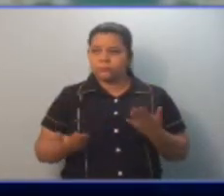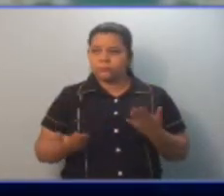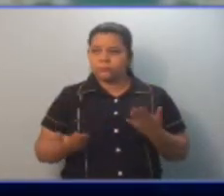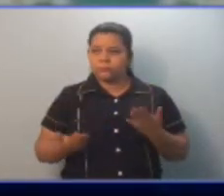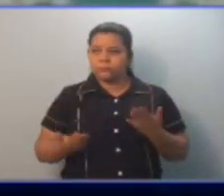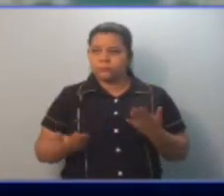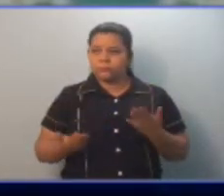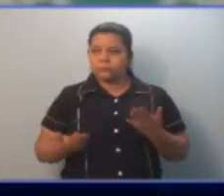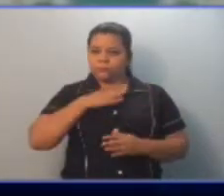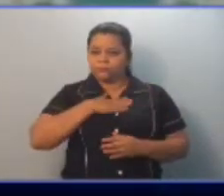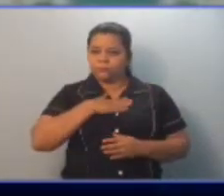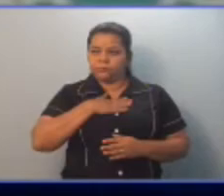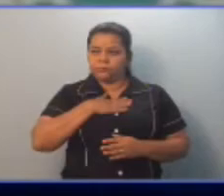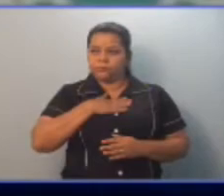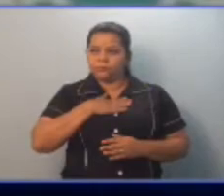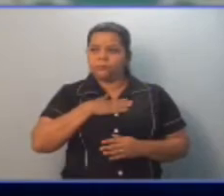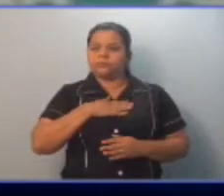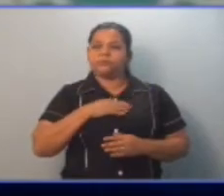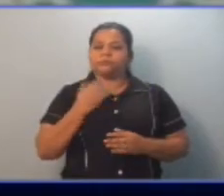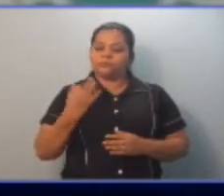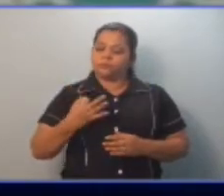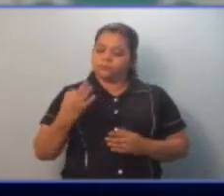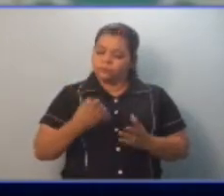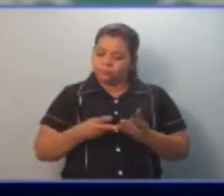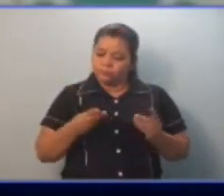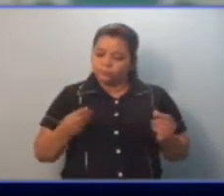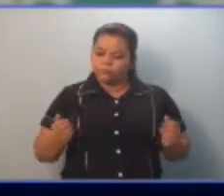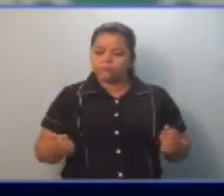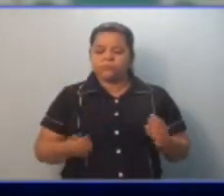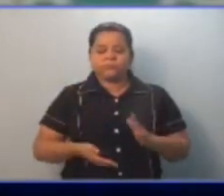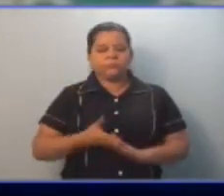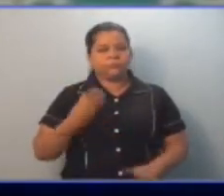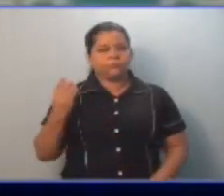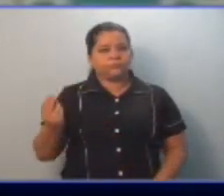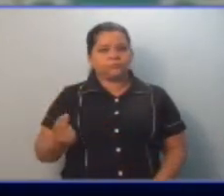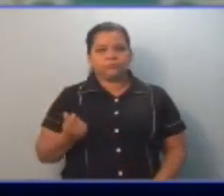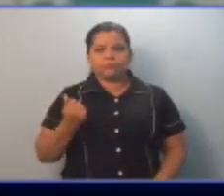teniendo, tienen que resolverse de una manera más inmediata.